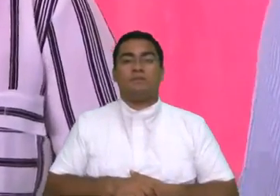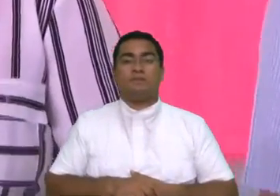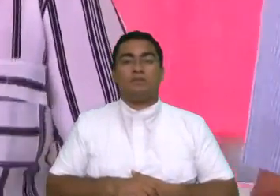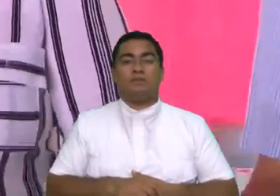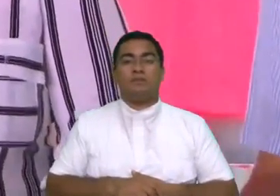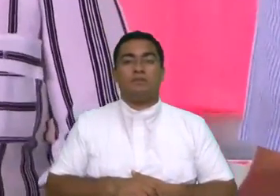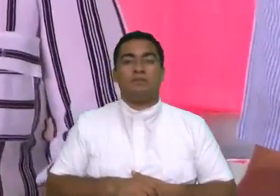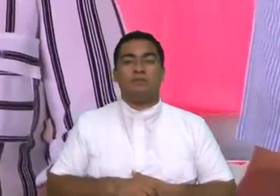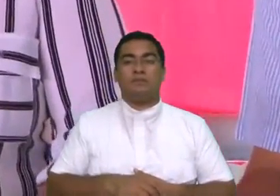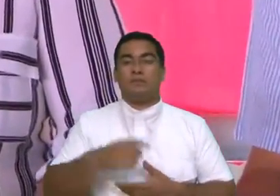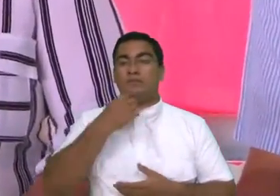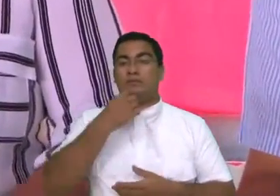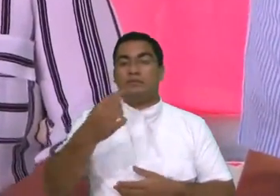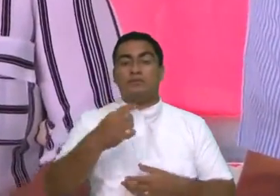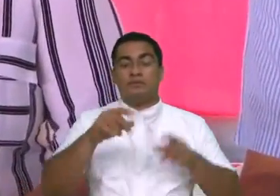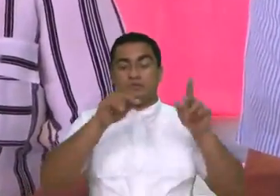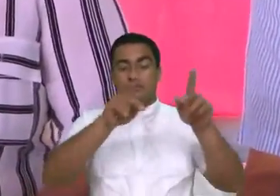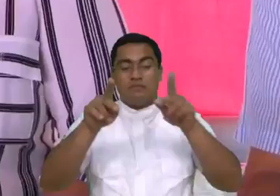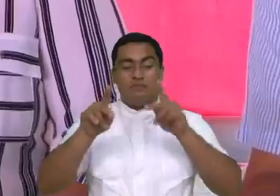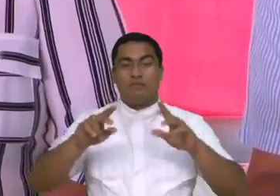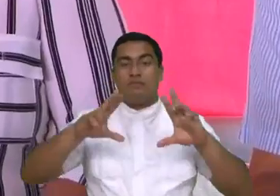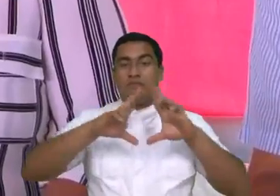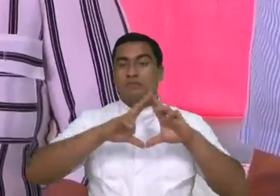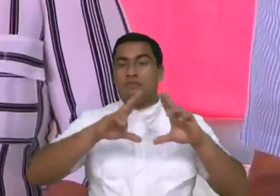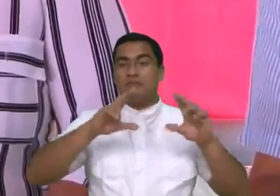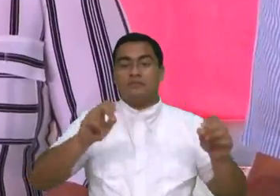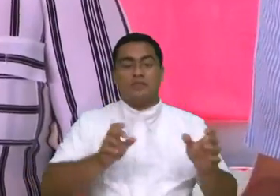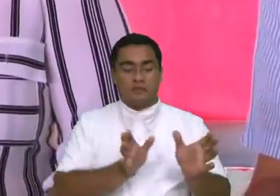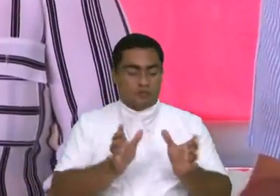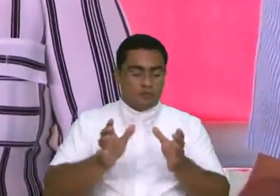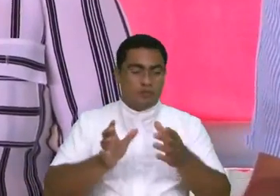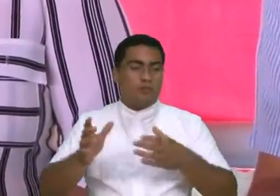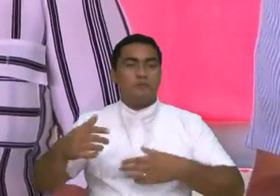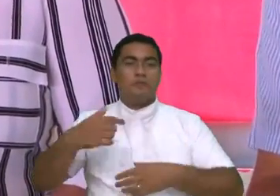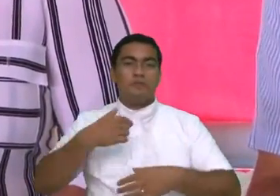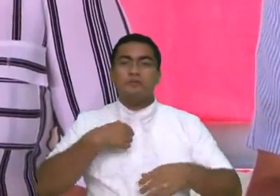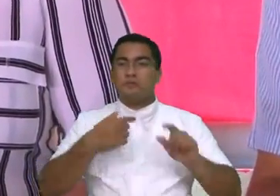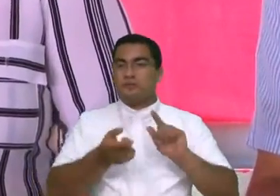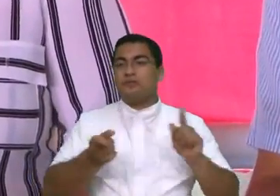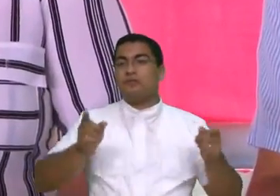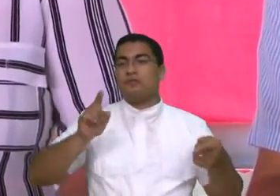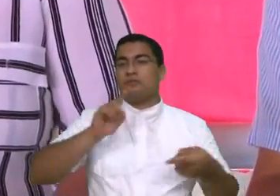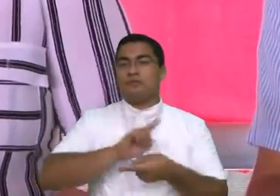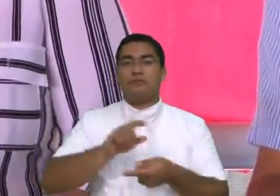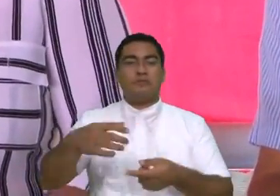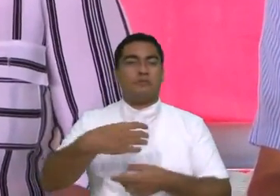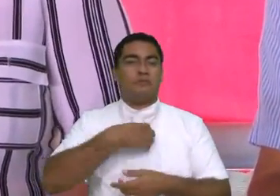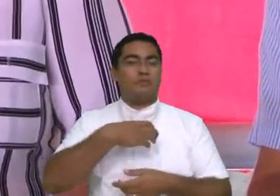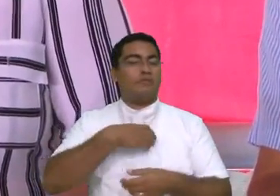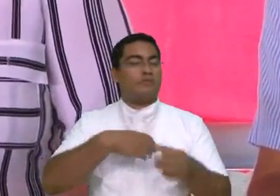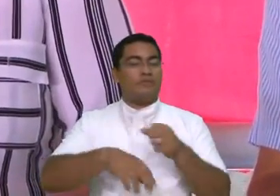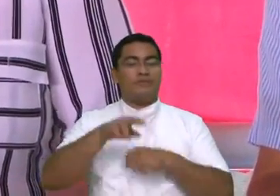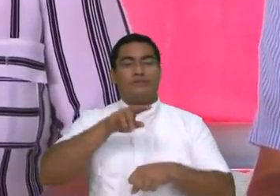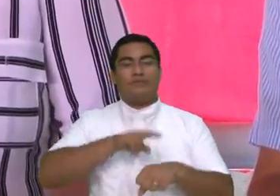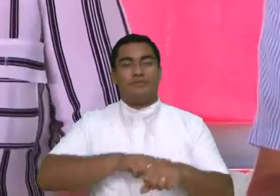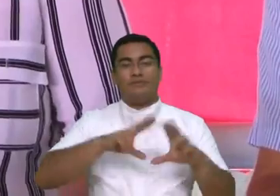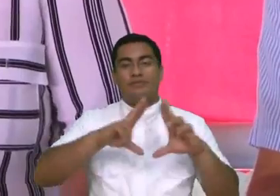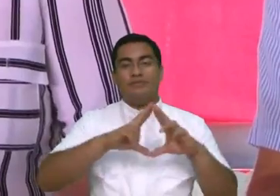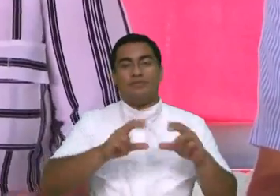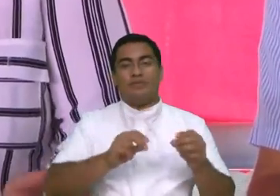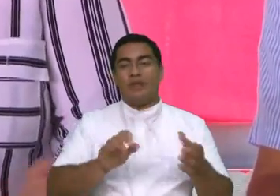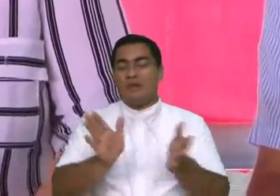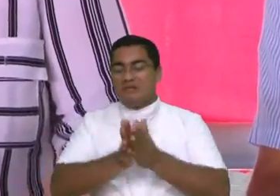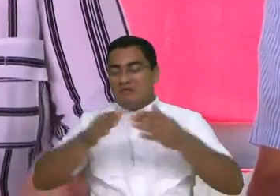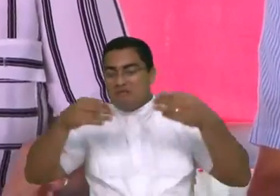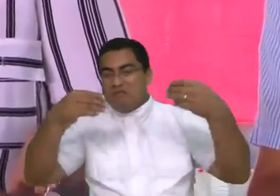trabajo la artesanía nicaragüense, la transformo también con productos nacionales, con masillas, con papel maché,